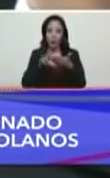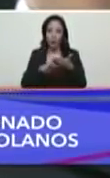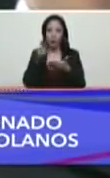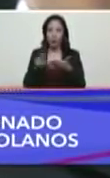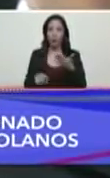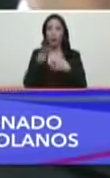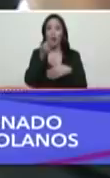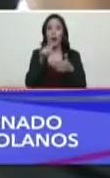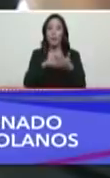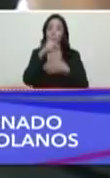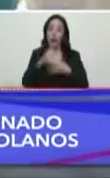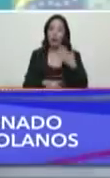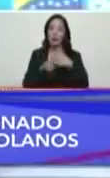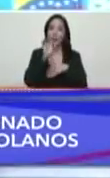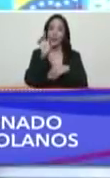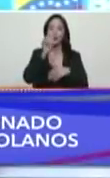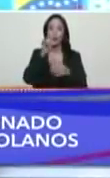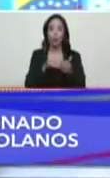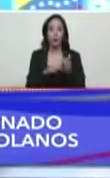Patria 2025,